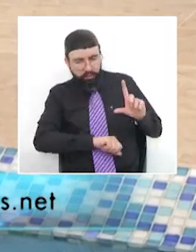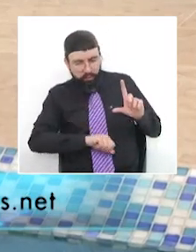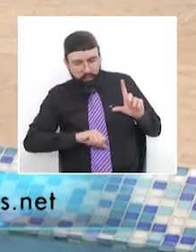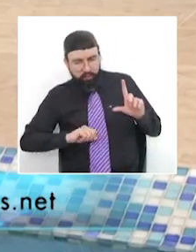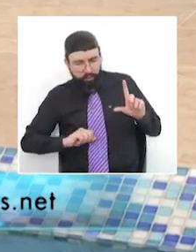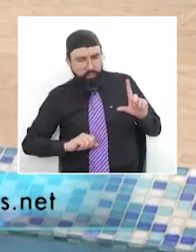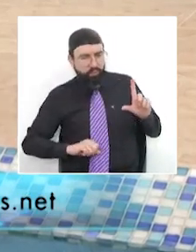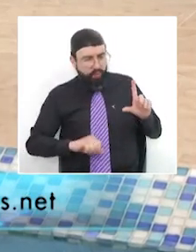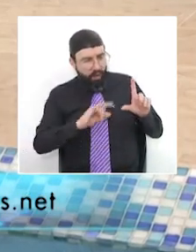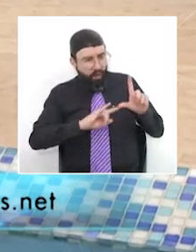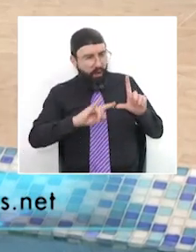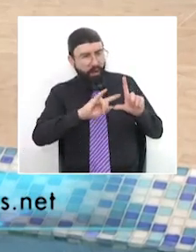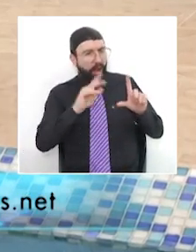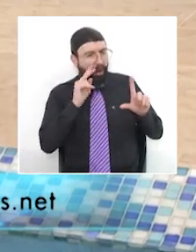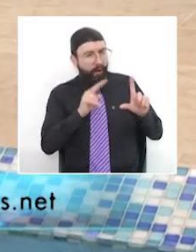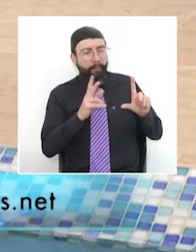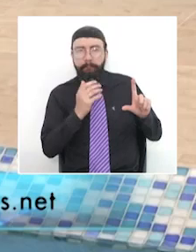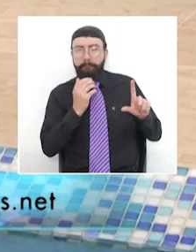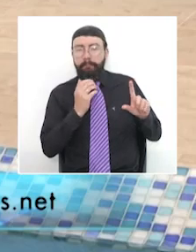que en los órganos,